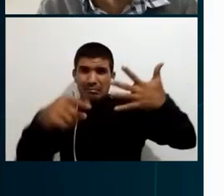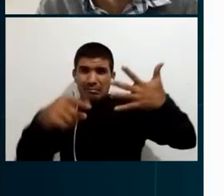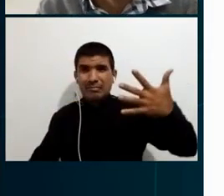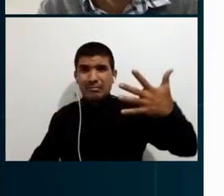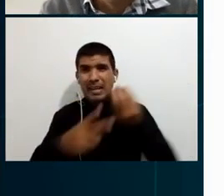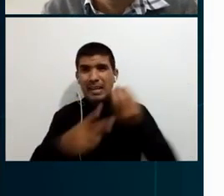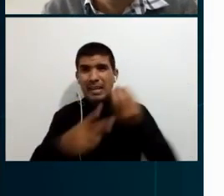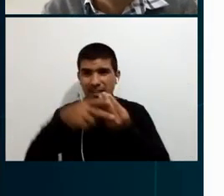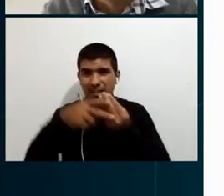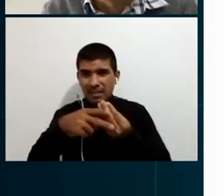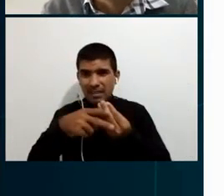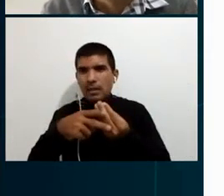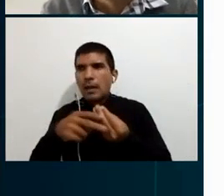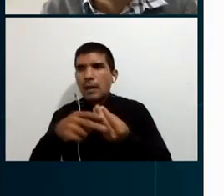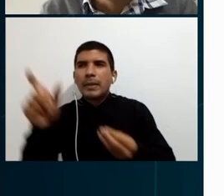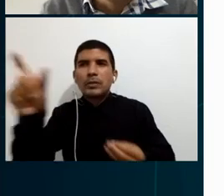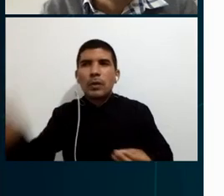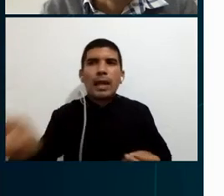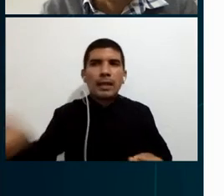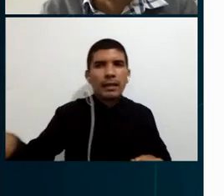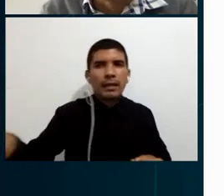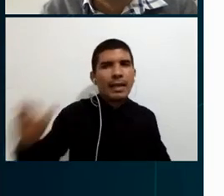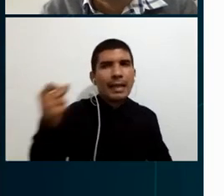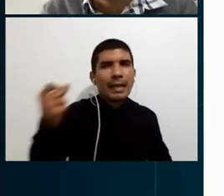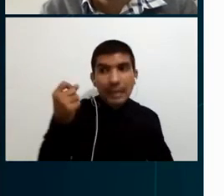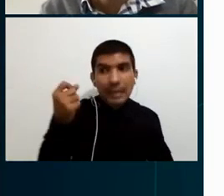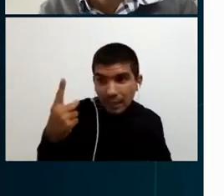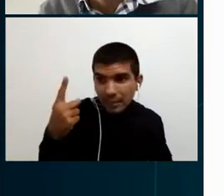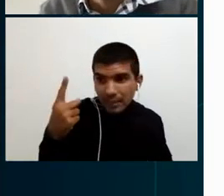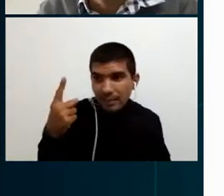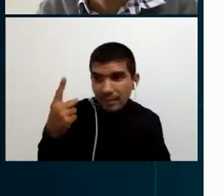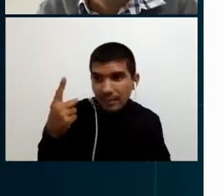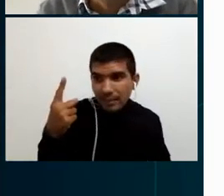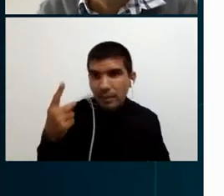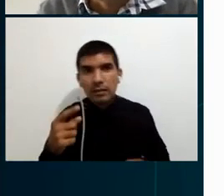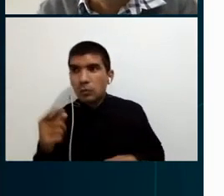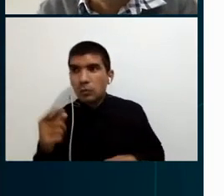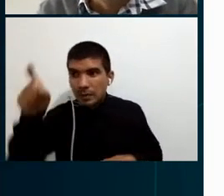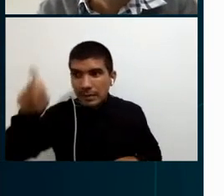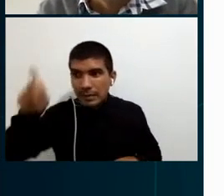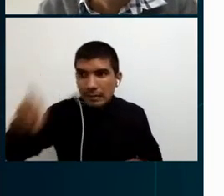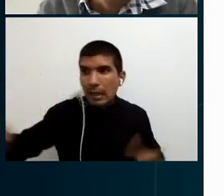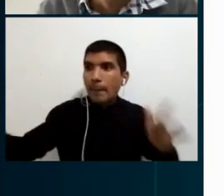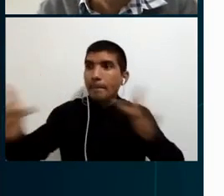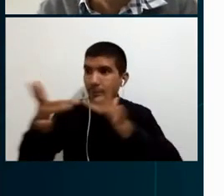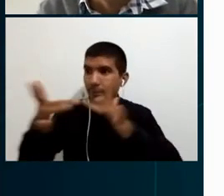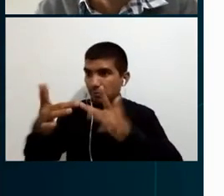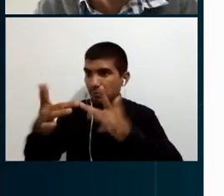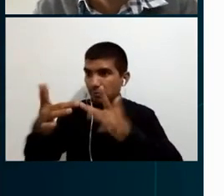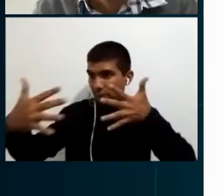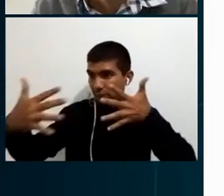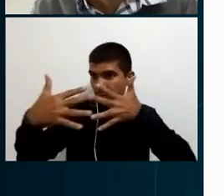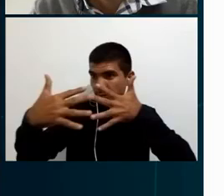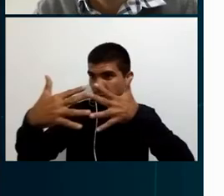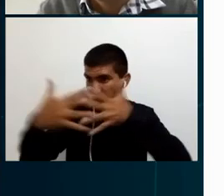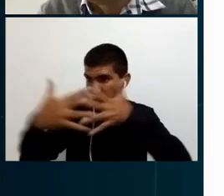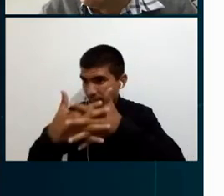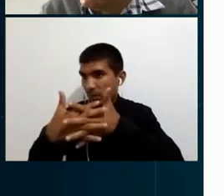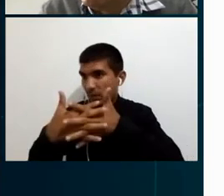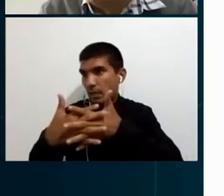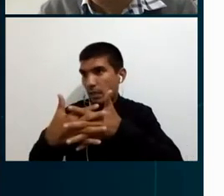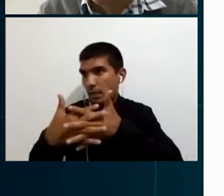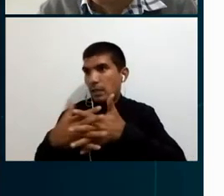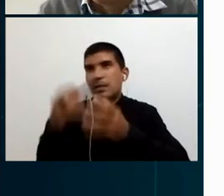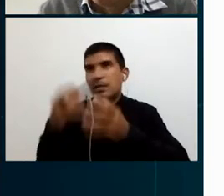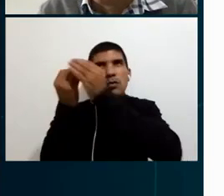o nuestro usuario. Y si uno entiende eso, ya lo que sigue con las palancas de innovación, puedes lograr el cambio. Este